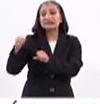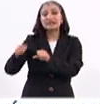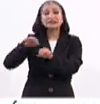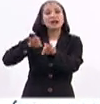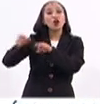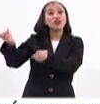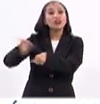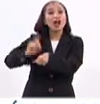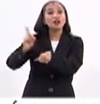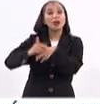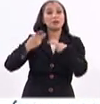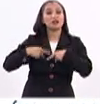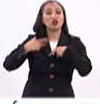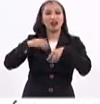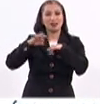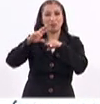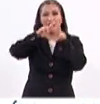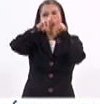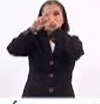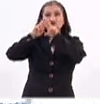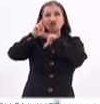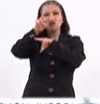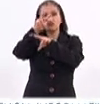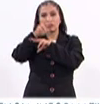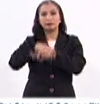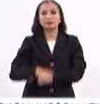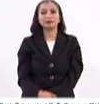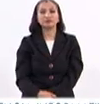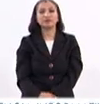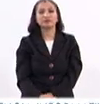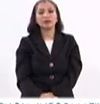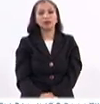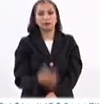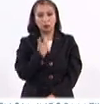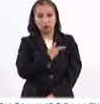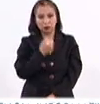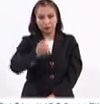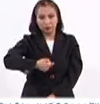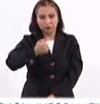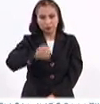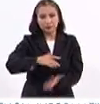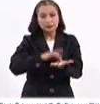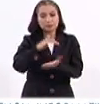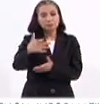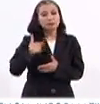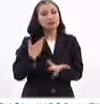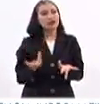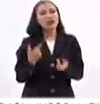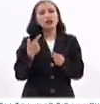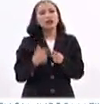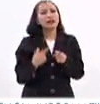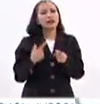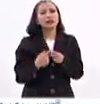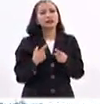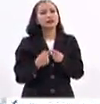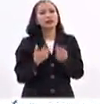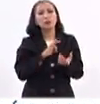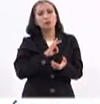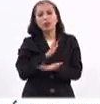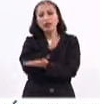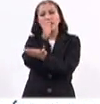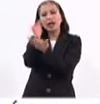trabajo cotidiano de un astrónomo. Claro. ¿Quiénes, me da mucho gusto saludarlo, gracias por estar con nosotros. ¿Quiénes